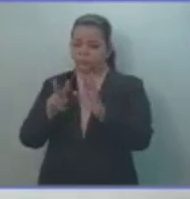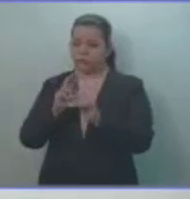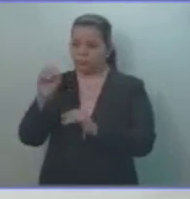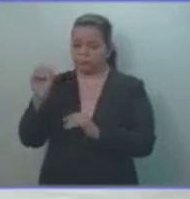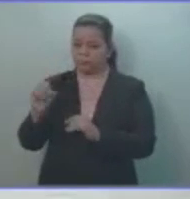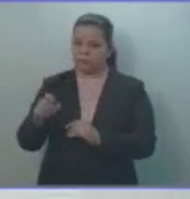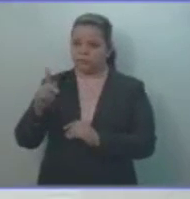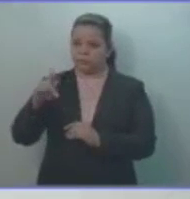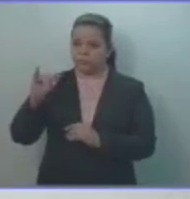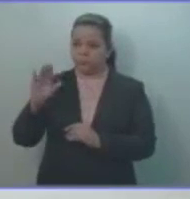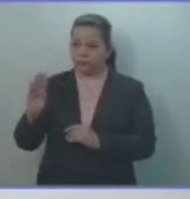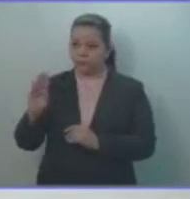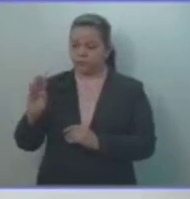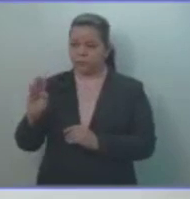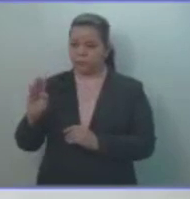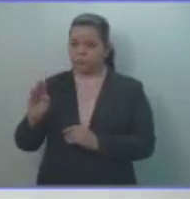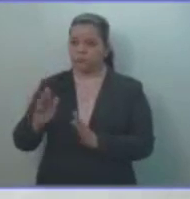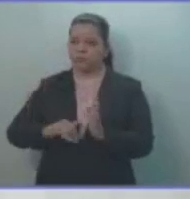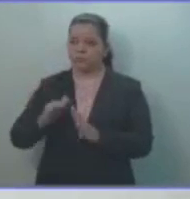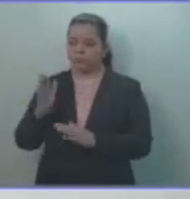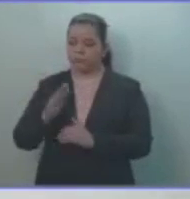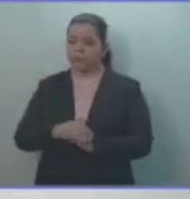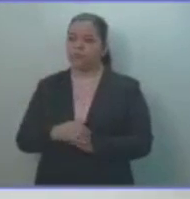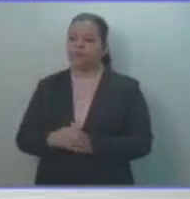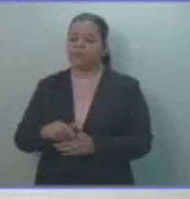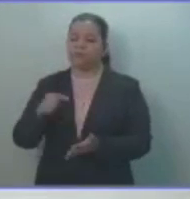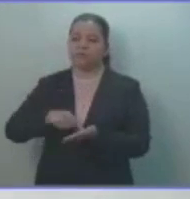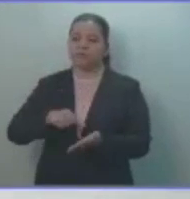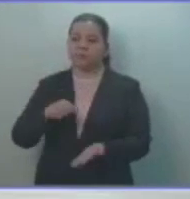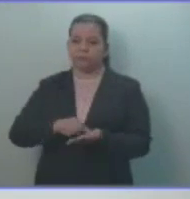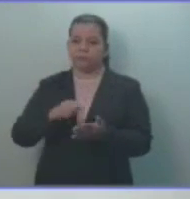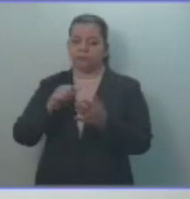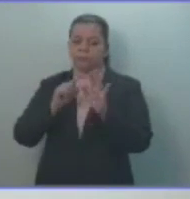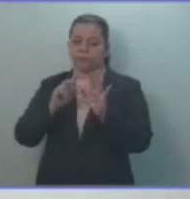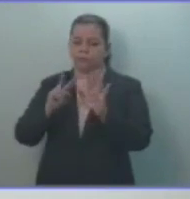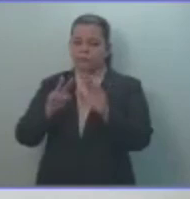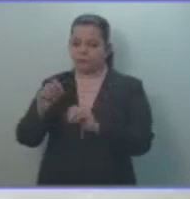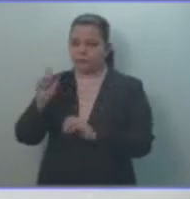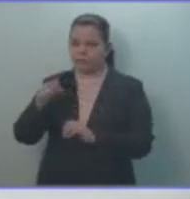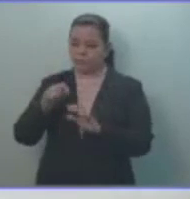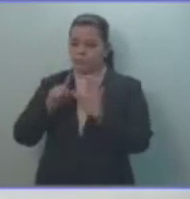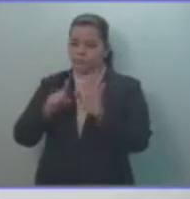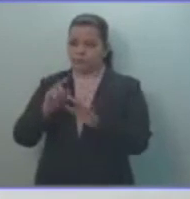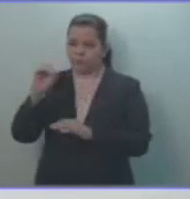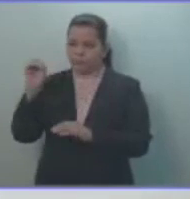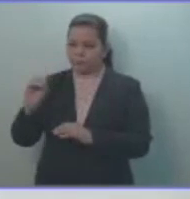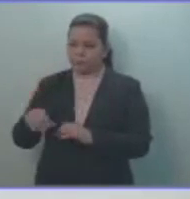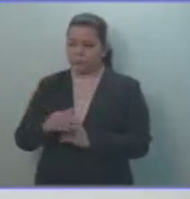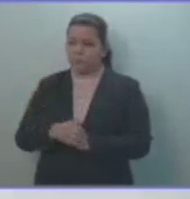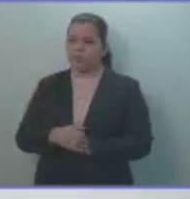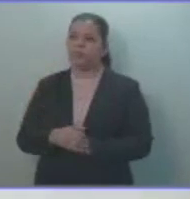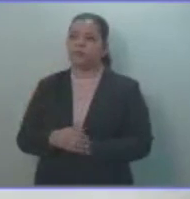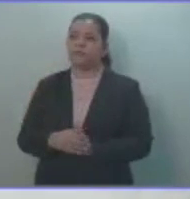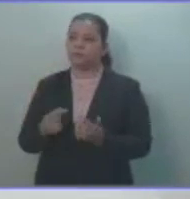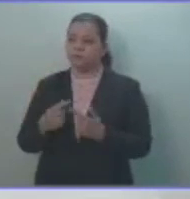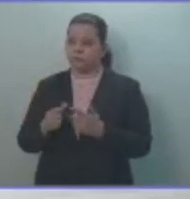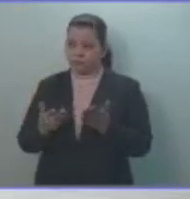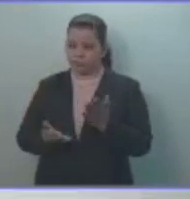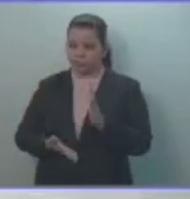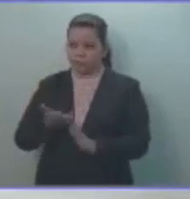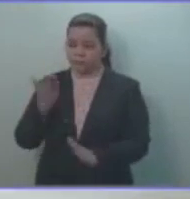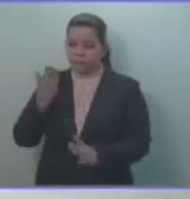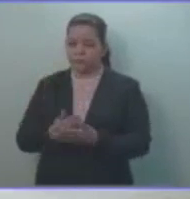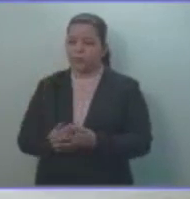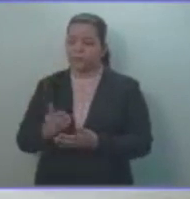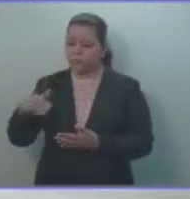3.7% del PIB y la deuda es de 70.6% del PIB. Después de varios años,